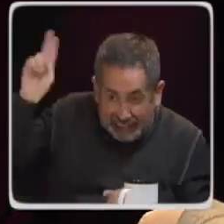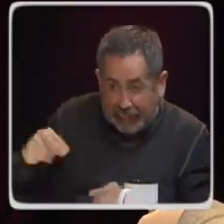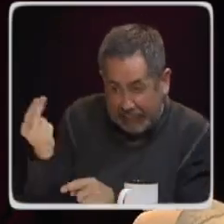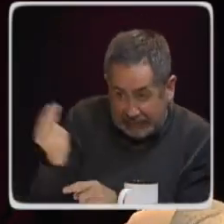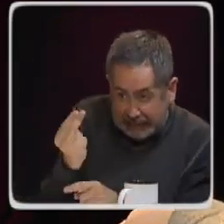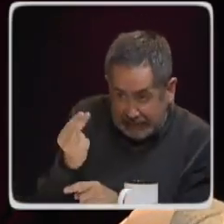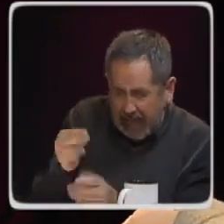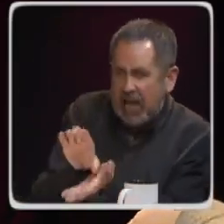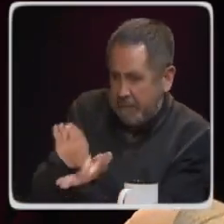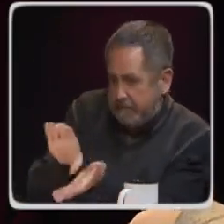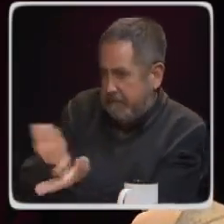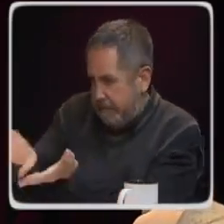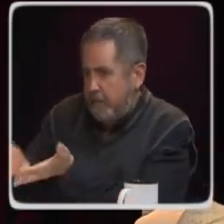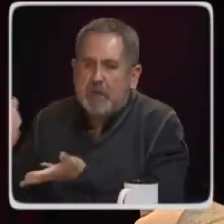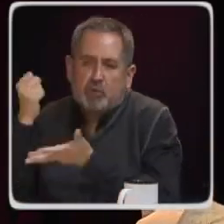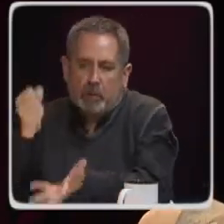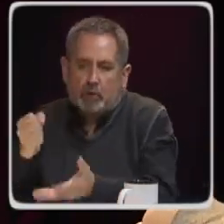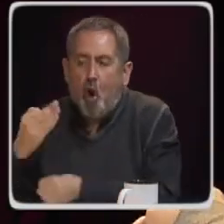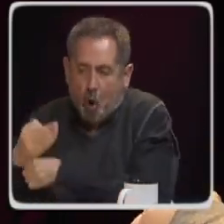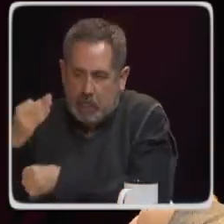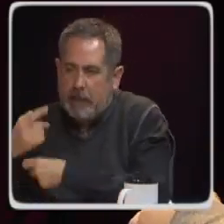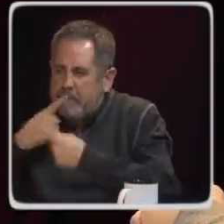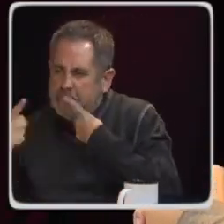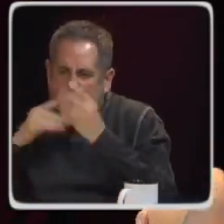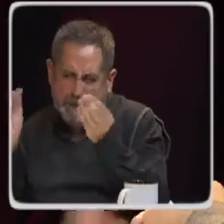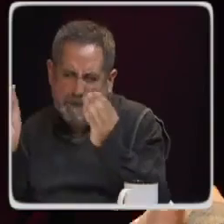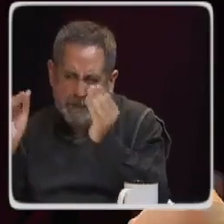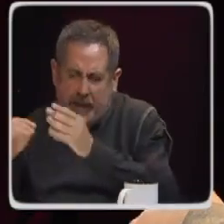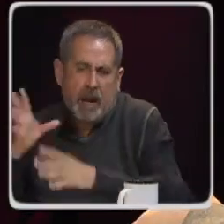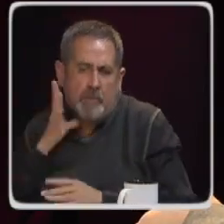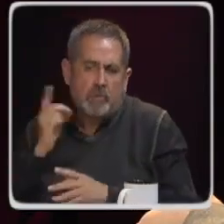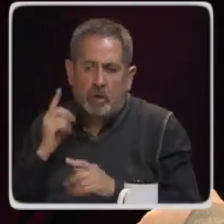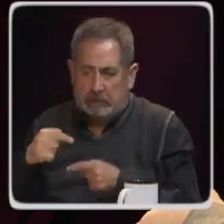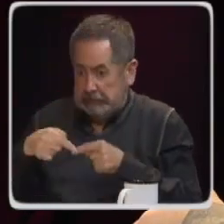vamos a callar y vamos a meter unos megáfonos ante esto. Muy bien, Alejandro.